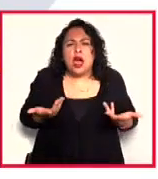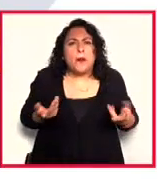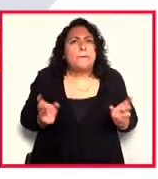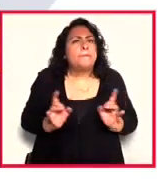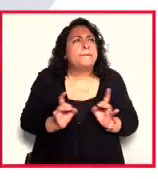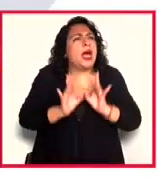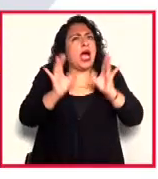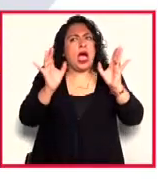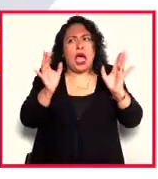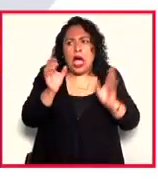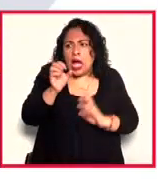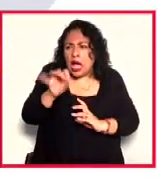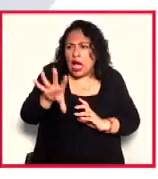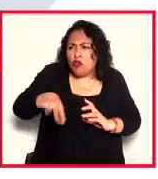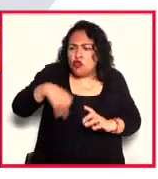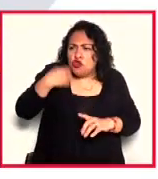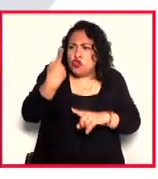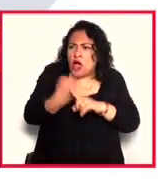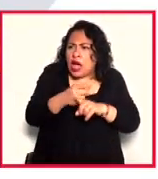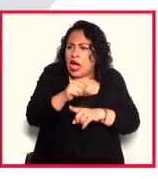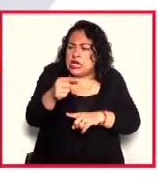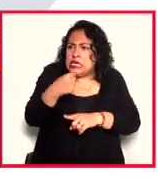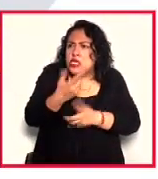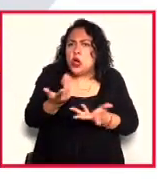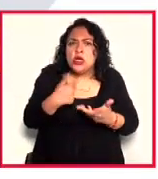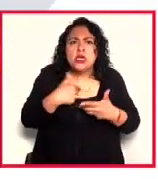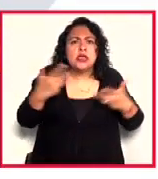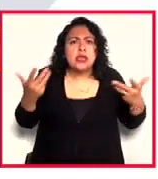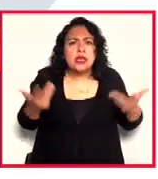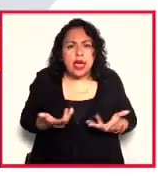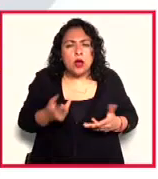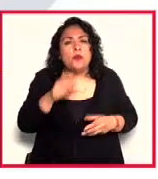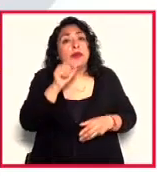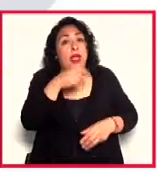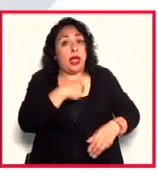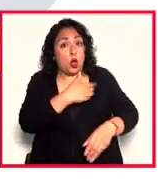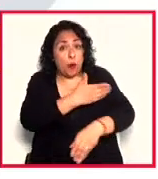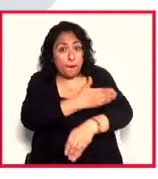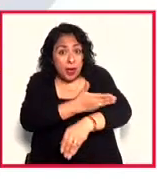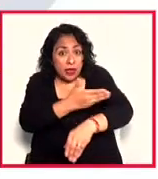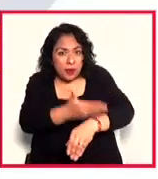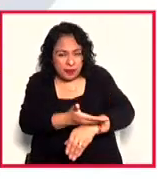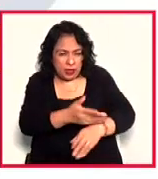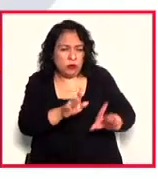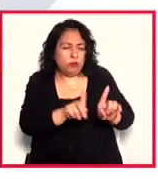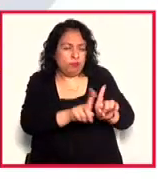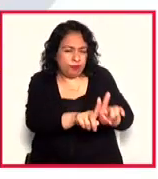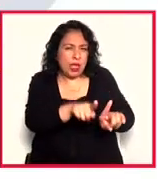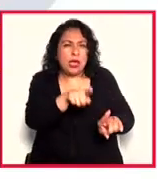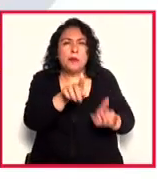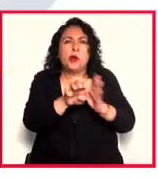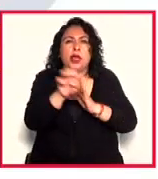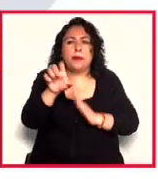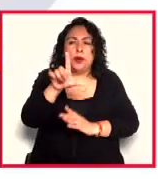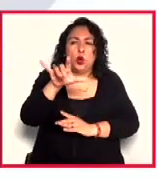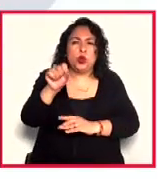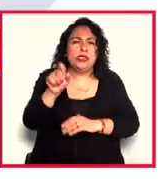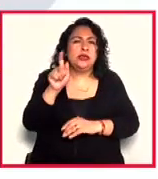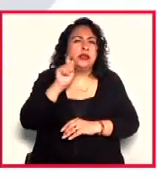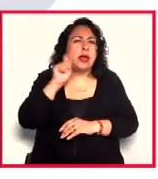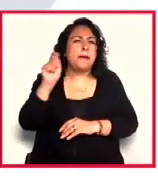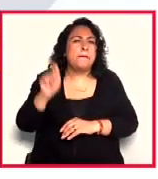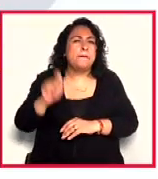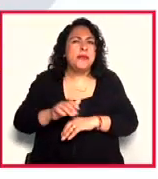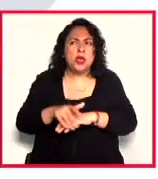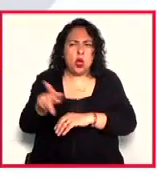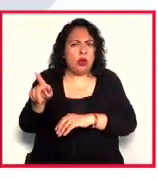una situación de abuso infantil. Y también el acompañamiento, ¿no? En el caso de Luis, que es el mejor amigo, al que no le está